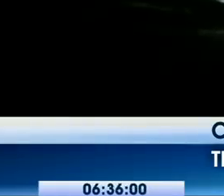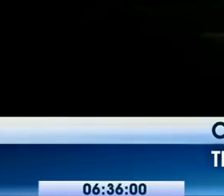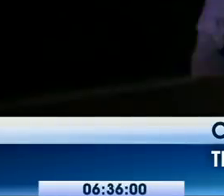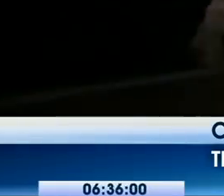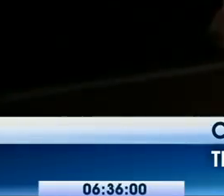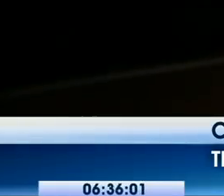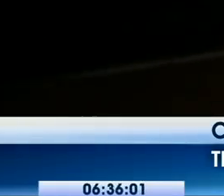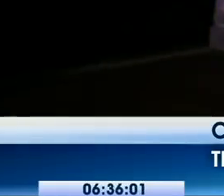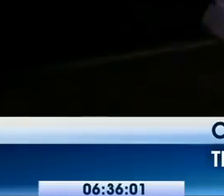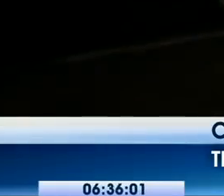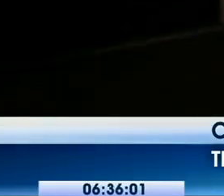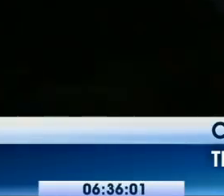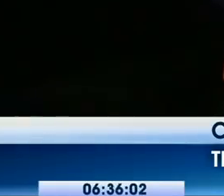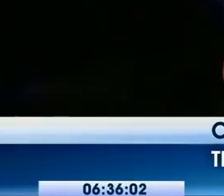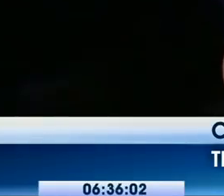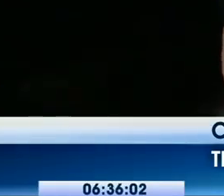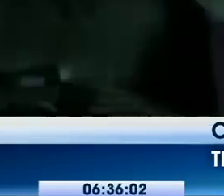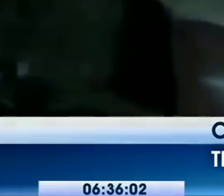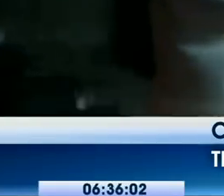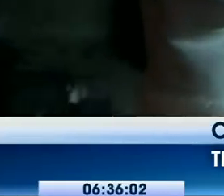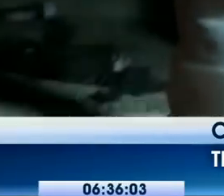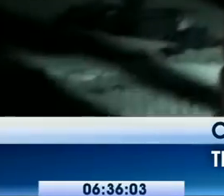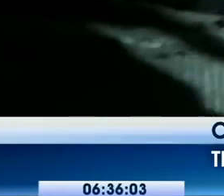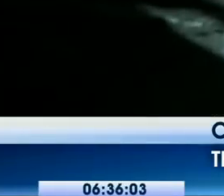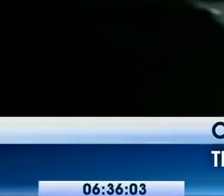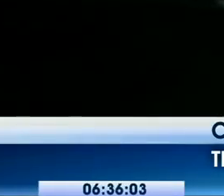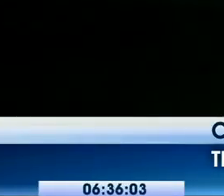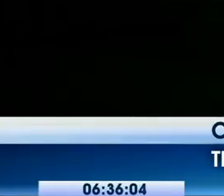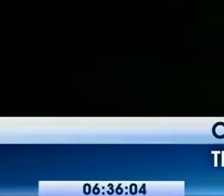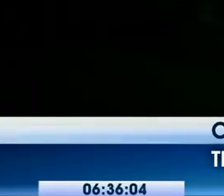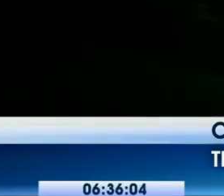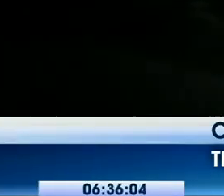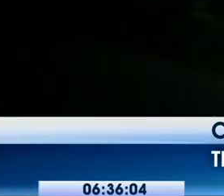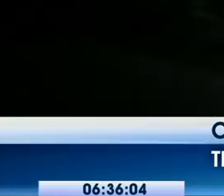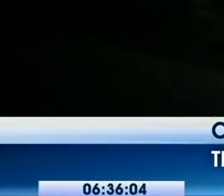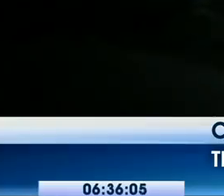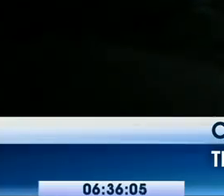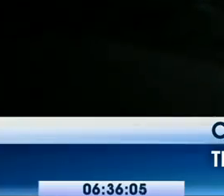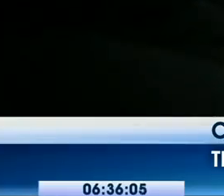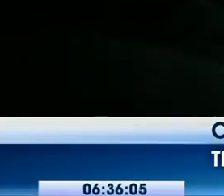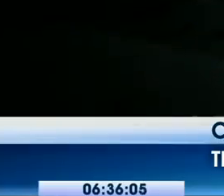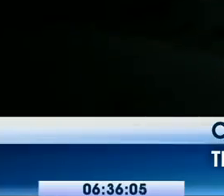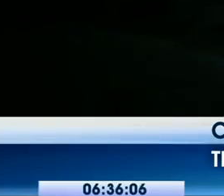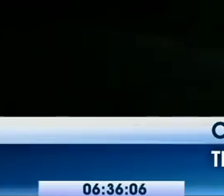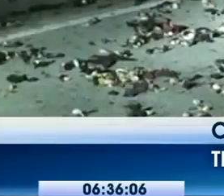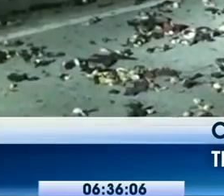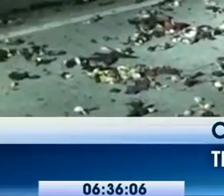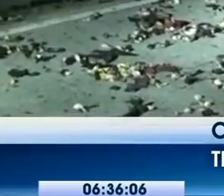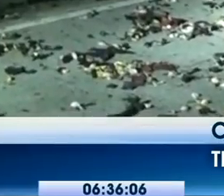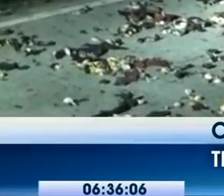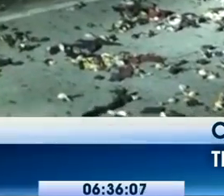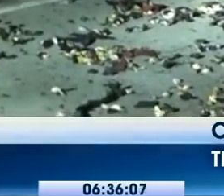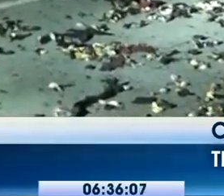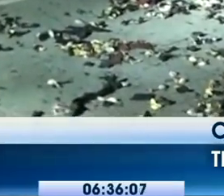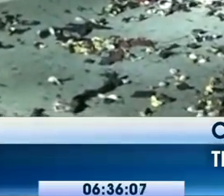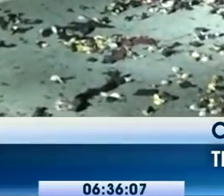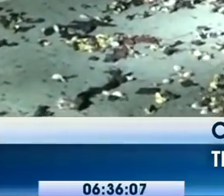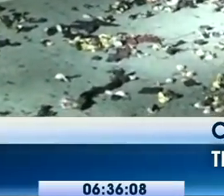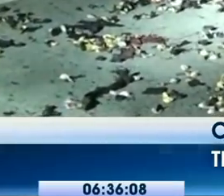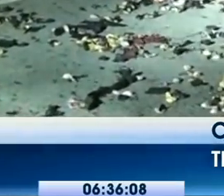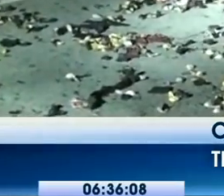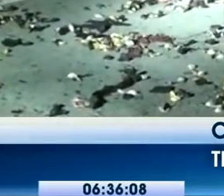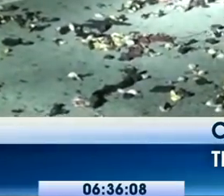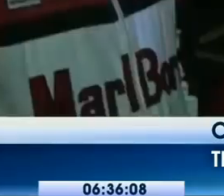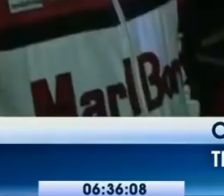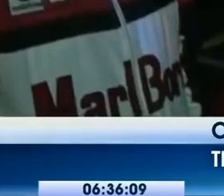DINASED, Criminalística, GOE, PJ y Fiscalía trabajaron en conjunto para peinar el lugar. Aquí prácticamente parecía zona